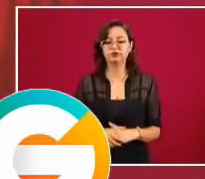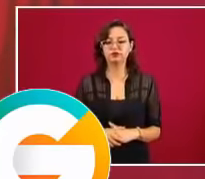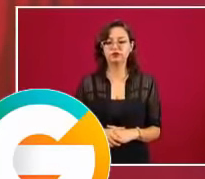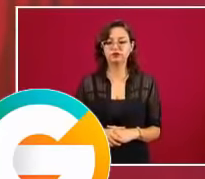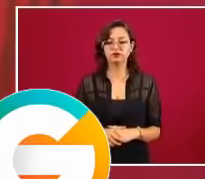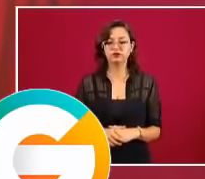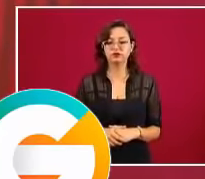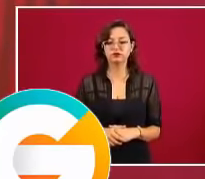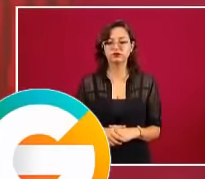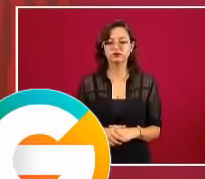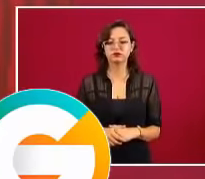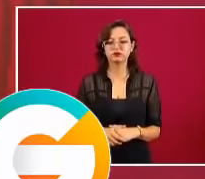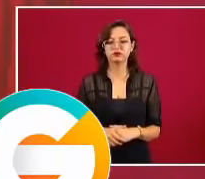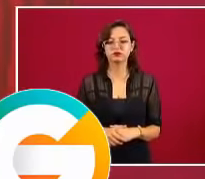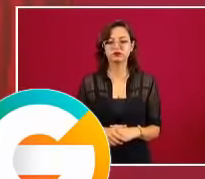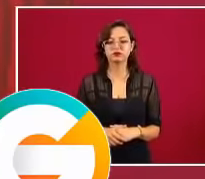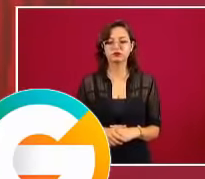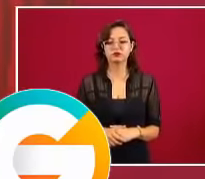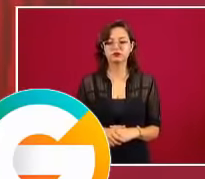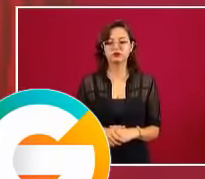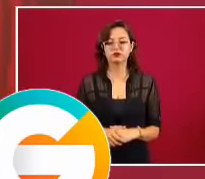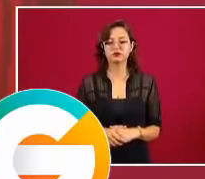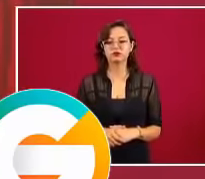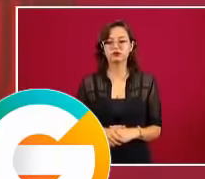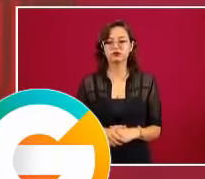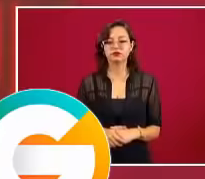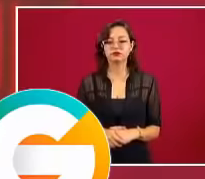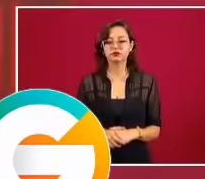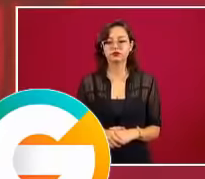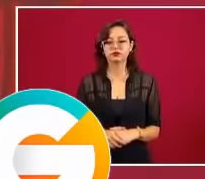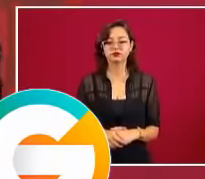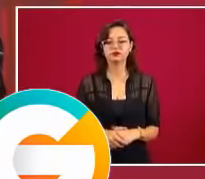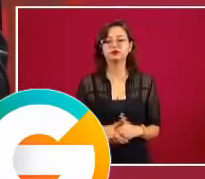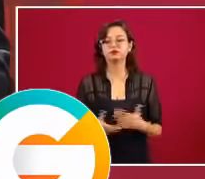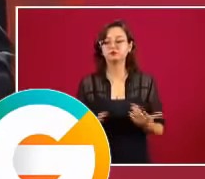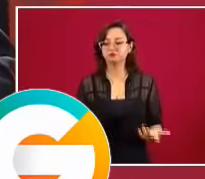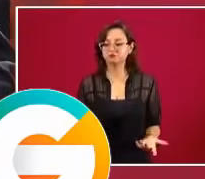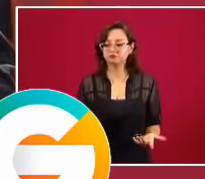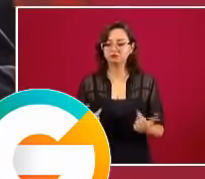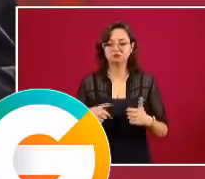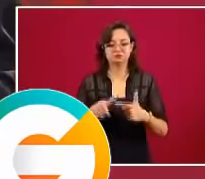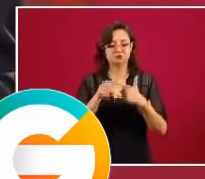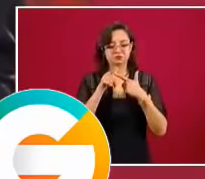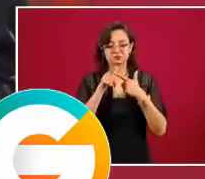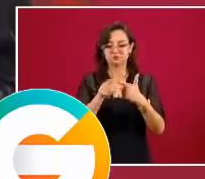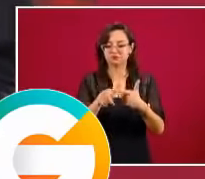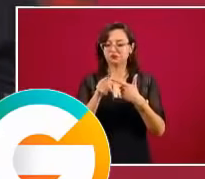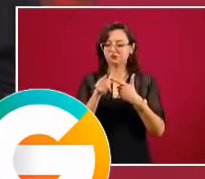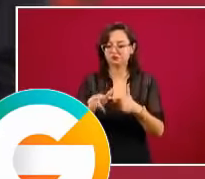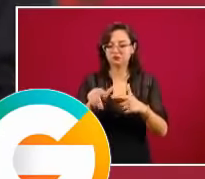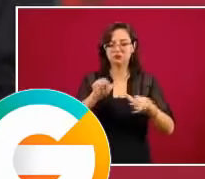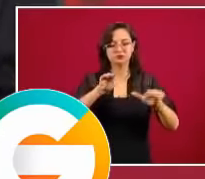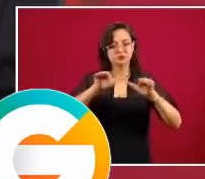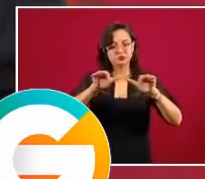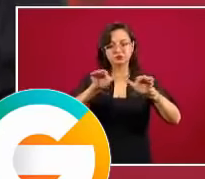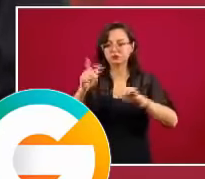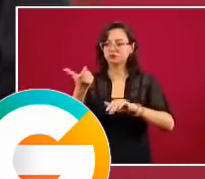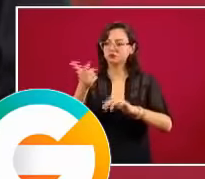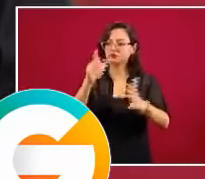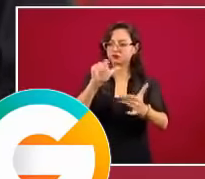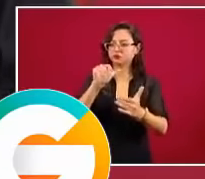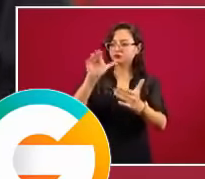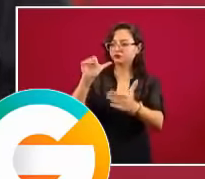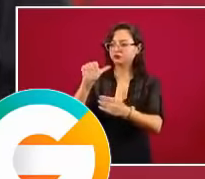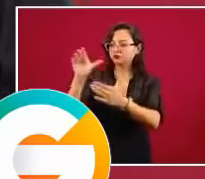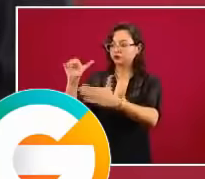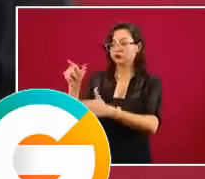No descartamos que sigamos cobrando a